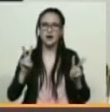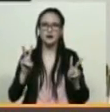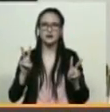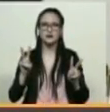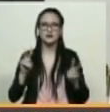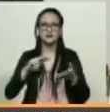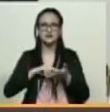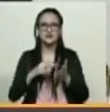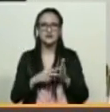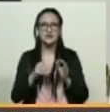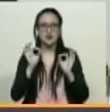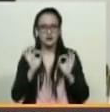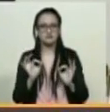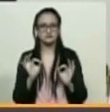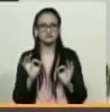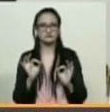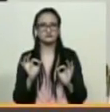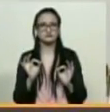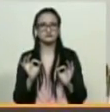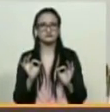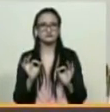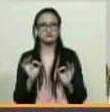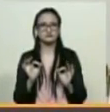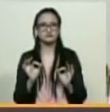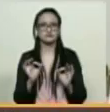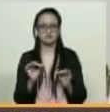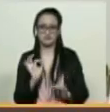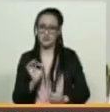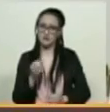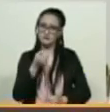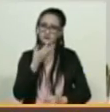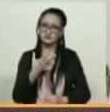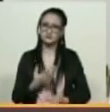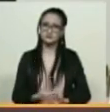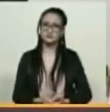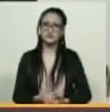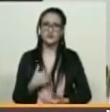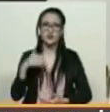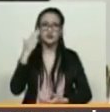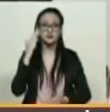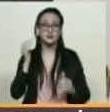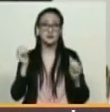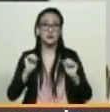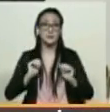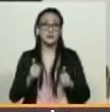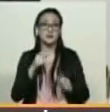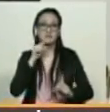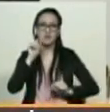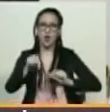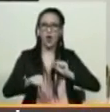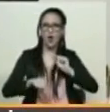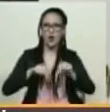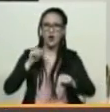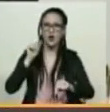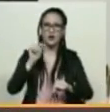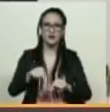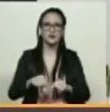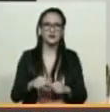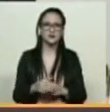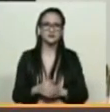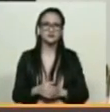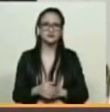elemento digno de ser señalado con elogio. Yo sé que van a empezar los insultadores